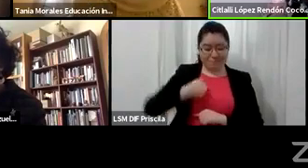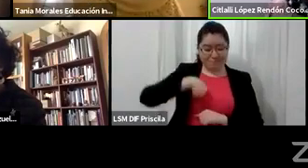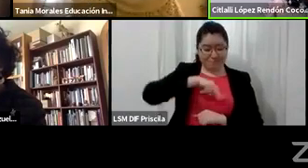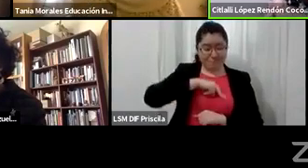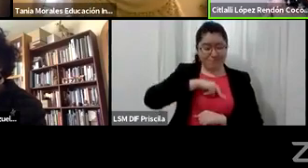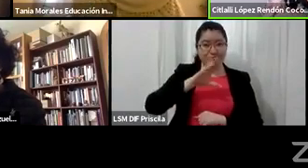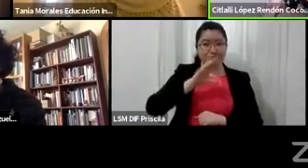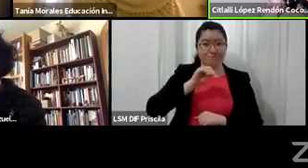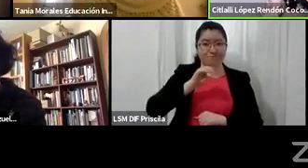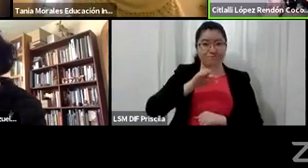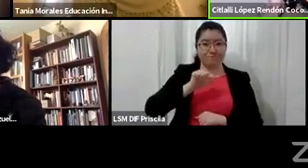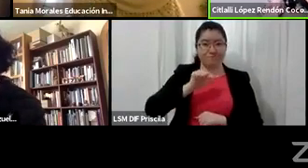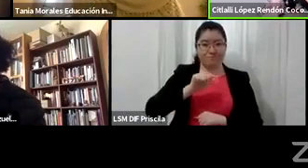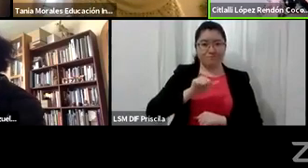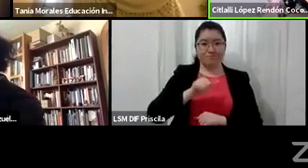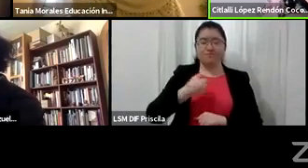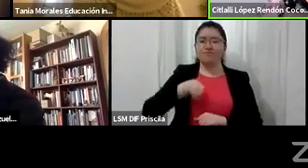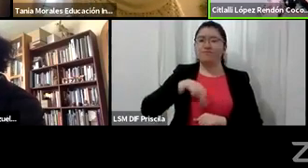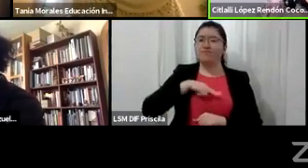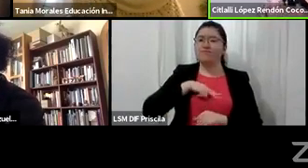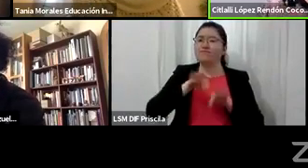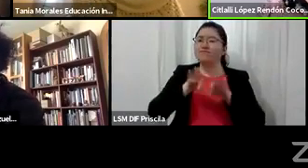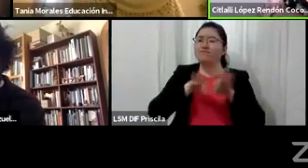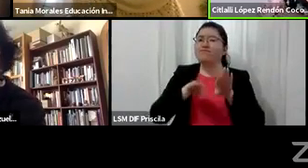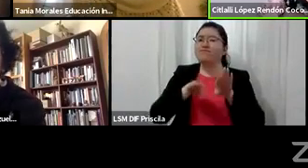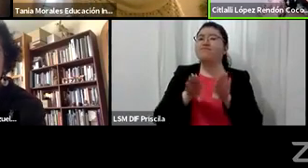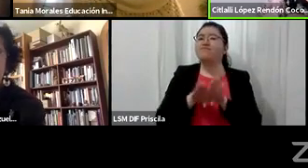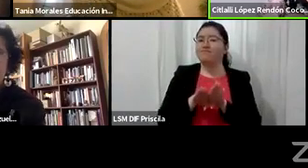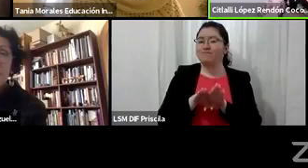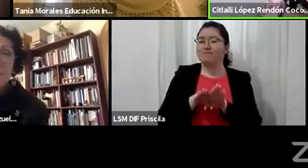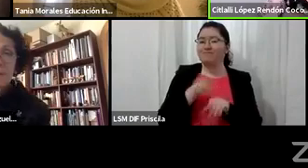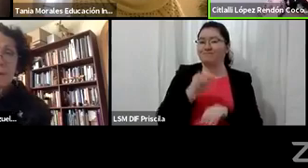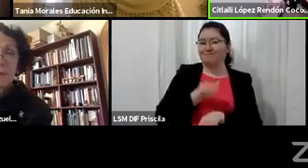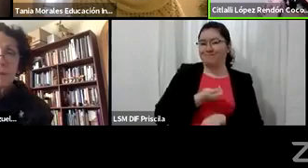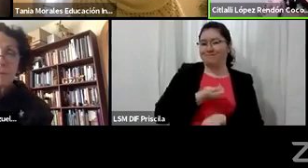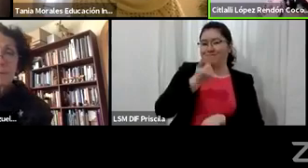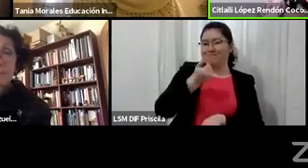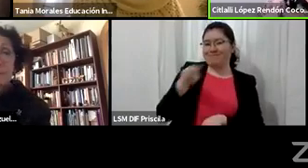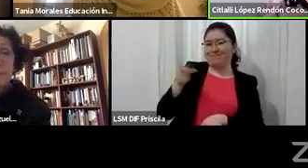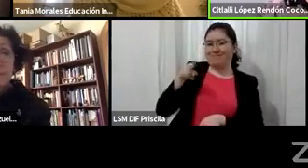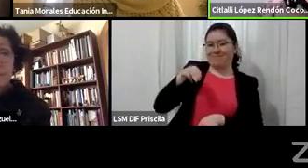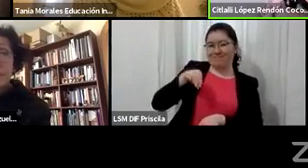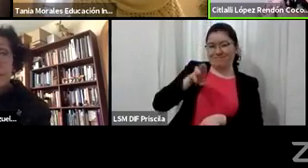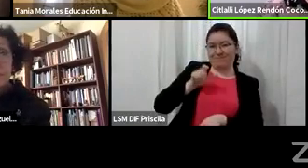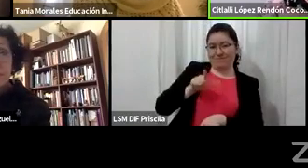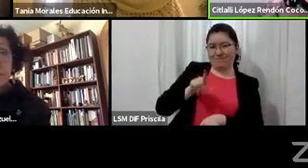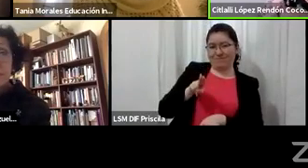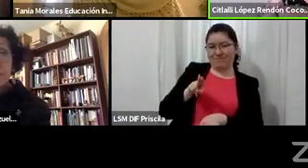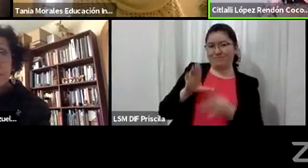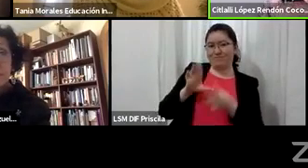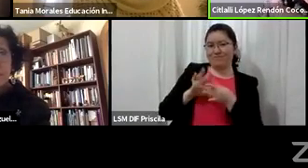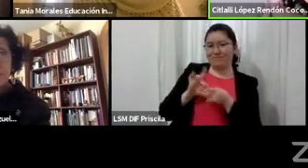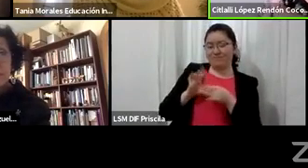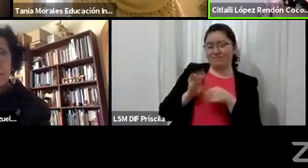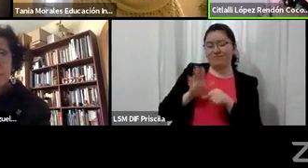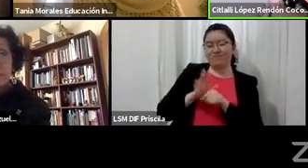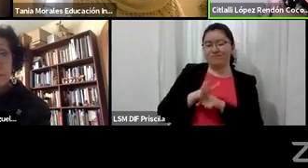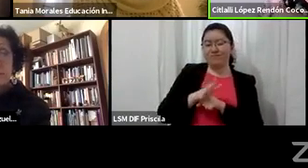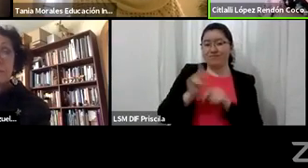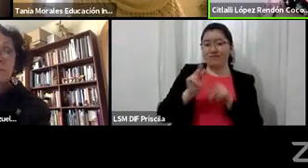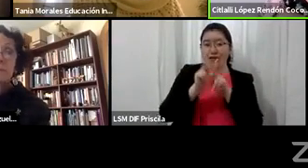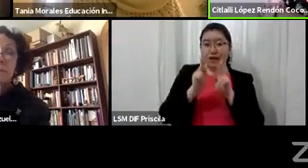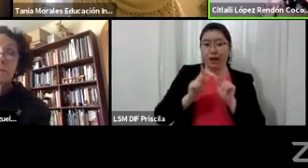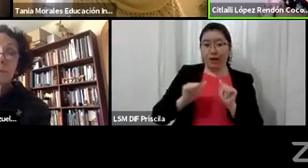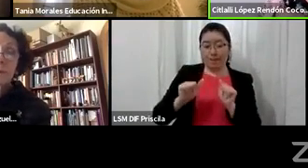poco partiendo de esta idea que ahorita ponía Malú sobre la mesa de la paz positiva vinculada a los conceptos de